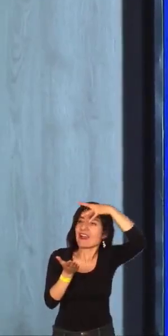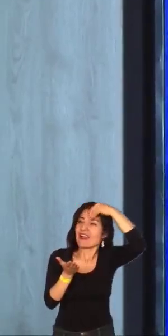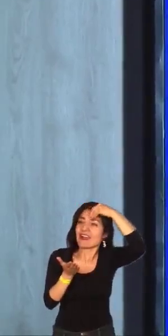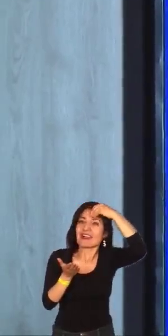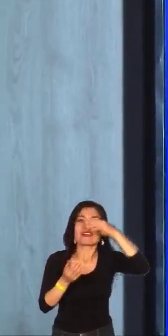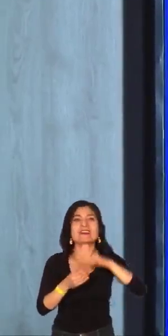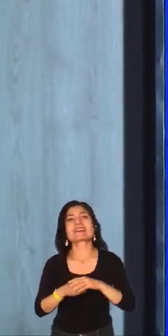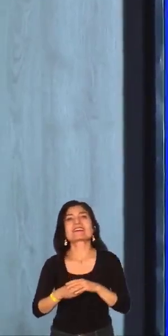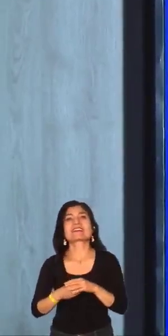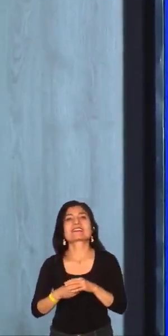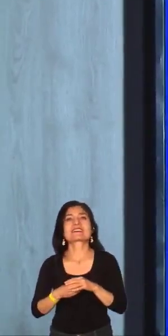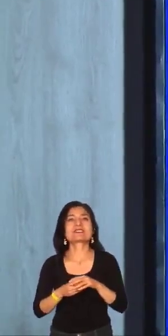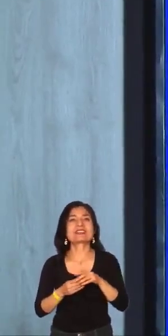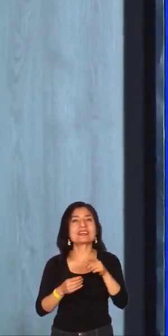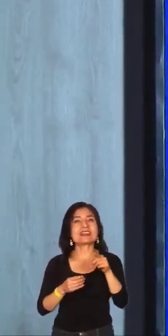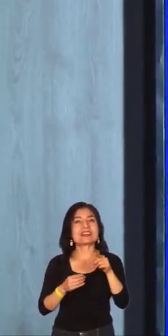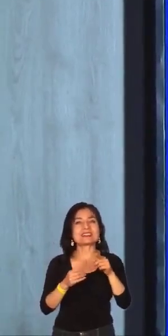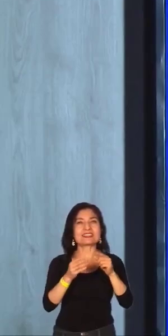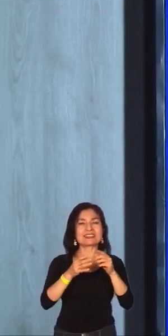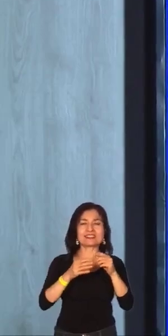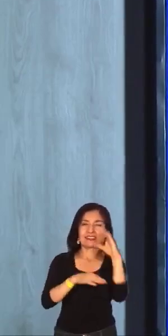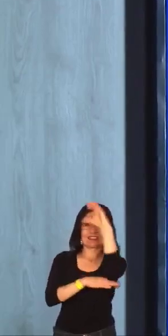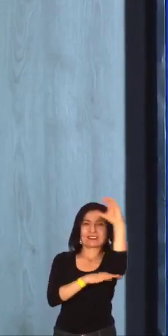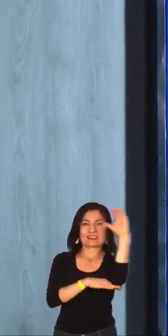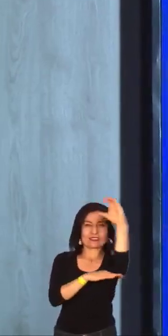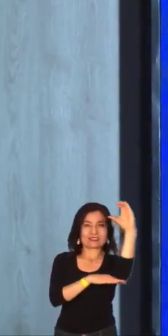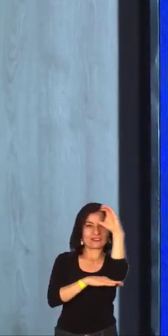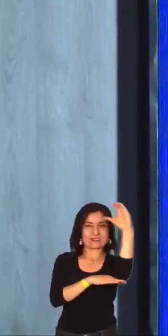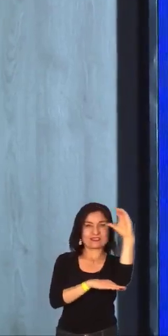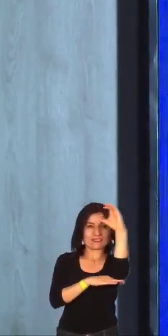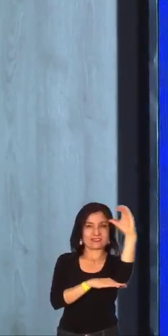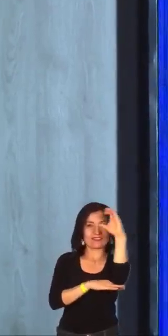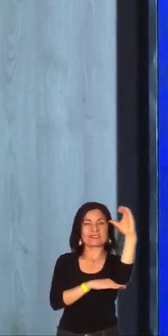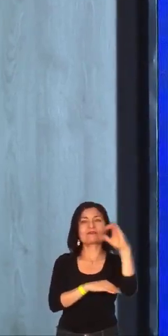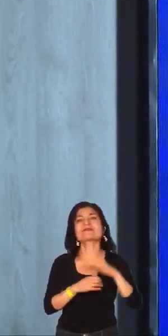del proyecto, entre esos Colombia.